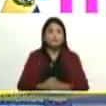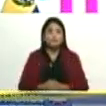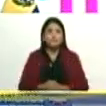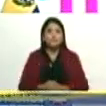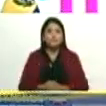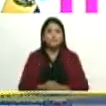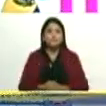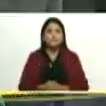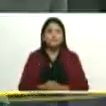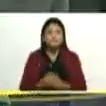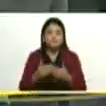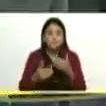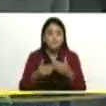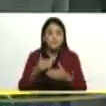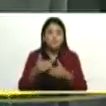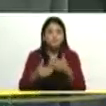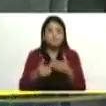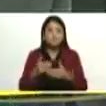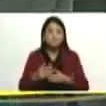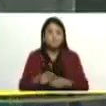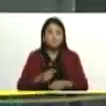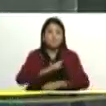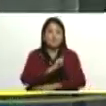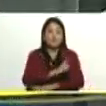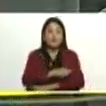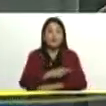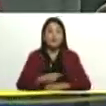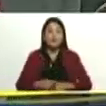cada vez más intensa.